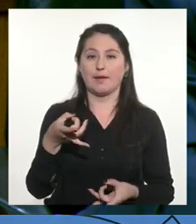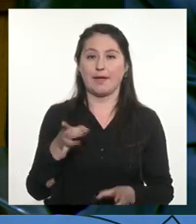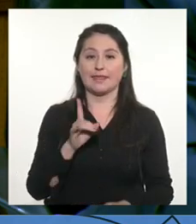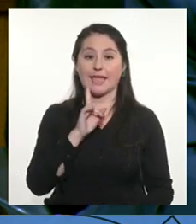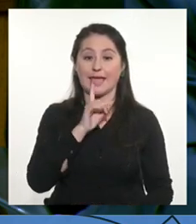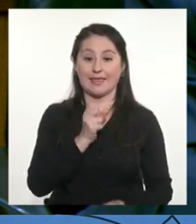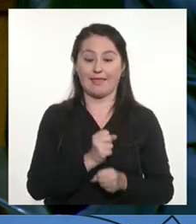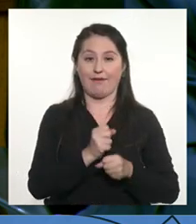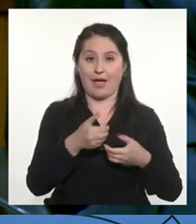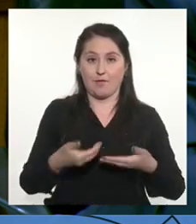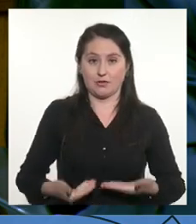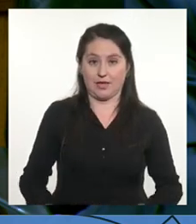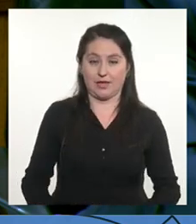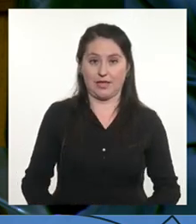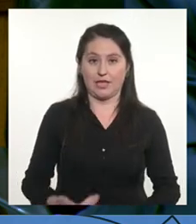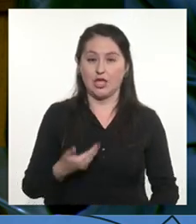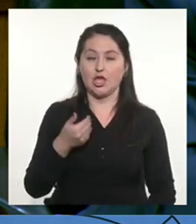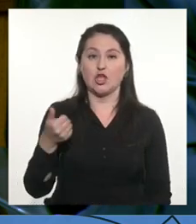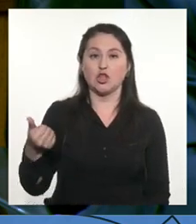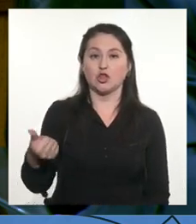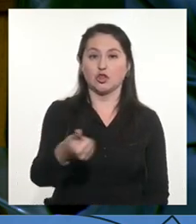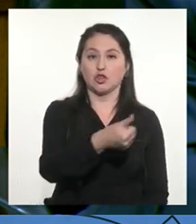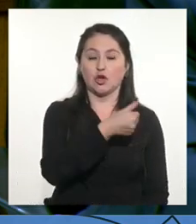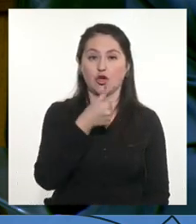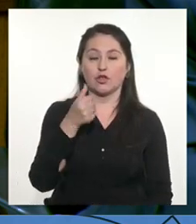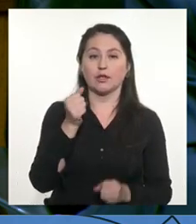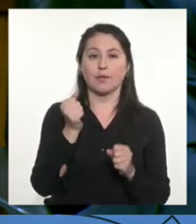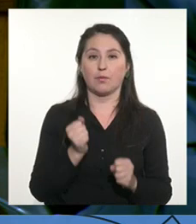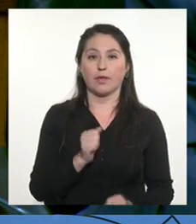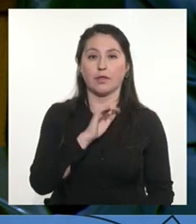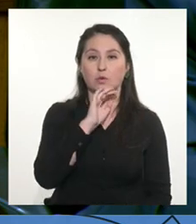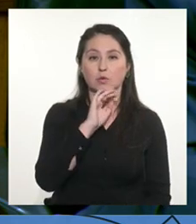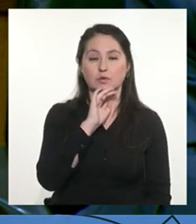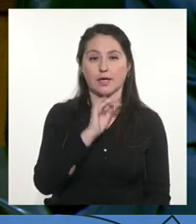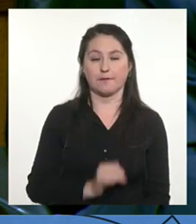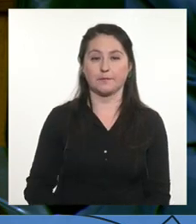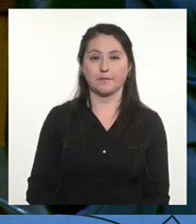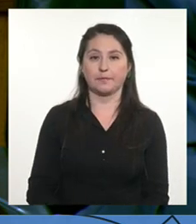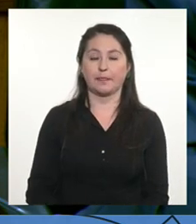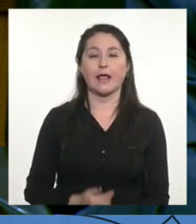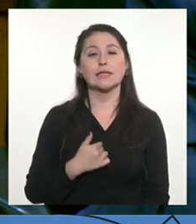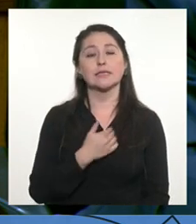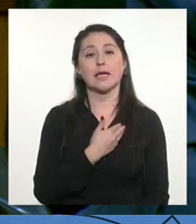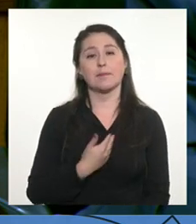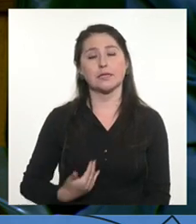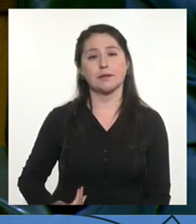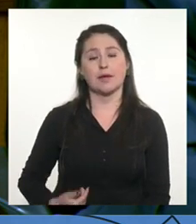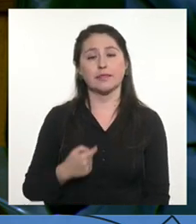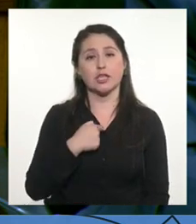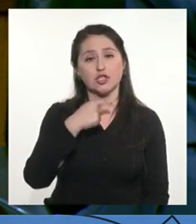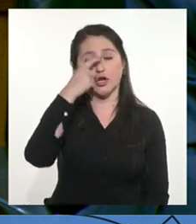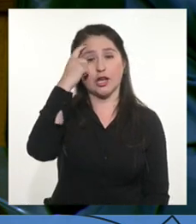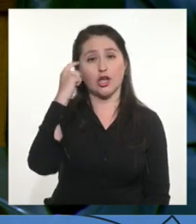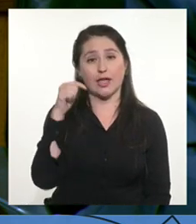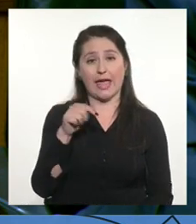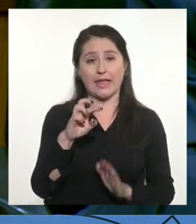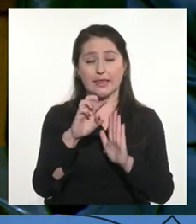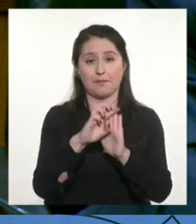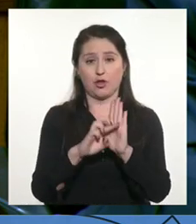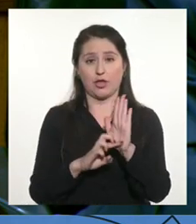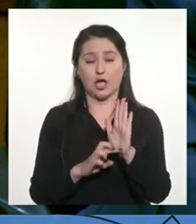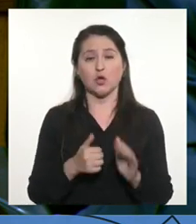sino que para todos aquellos que puedan utilizarlo así que presidente yo creo que este proyecto cumple